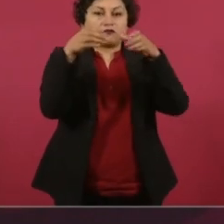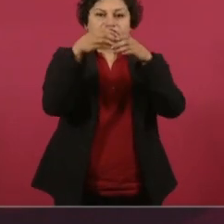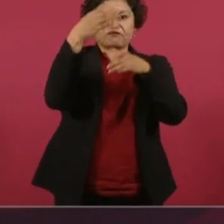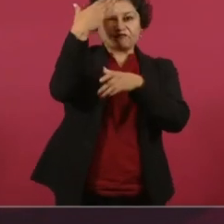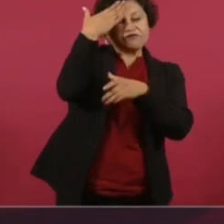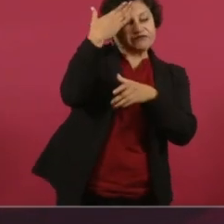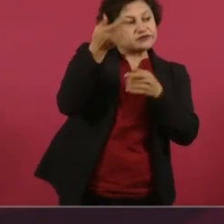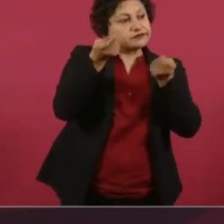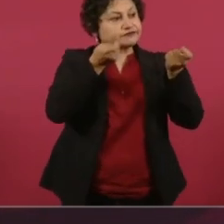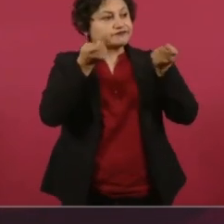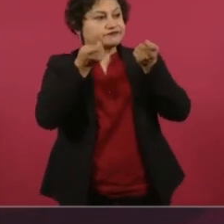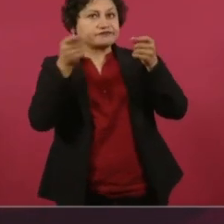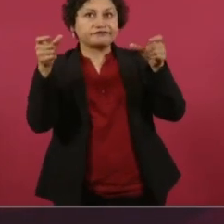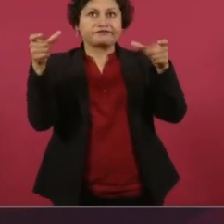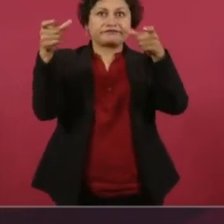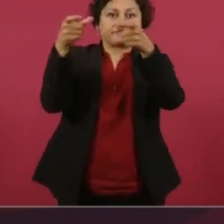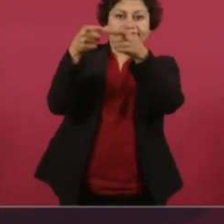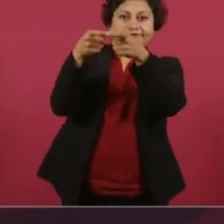con fachada